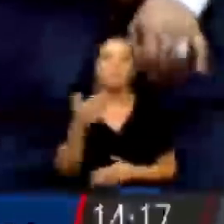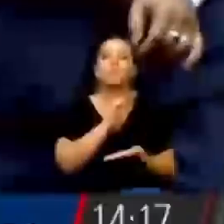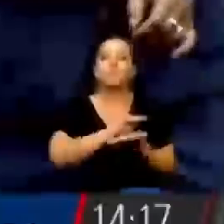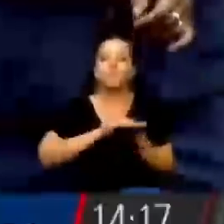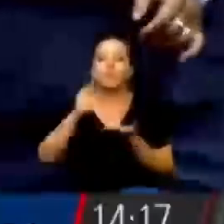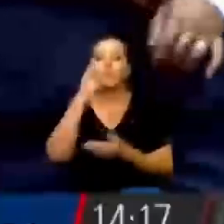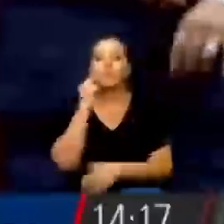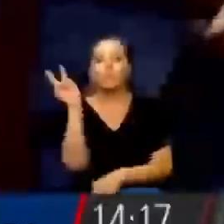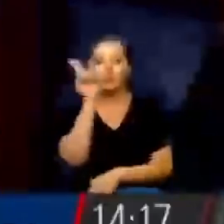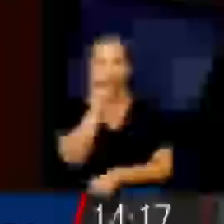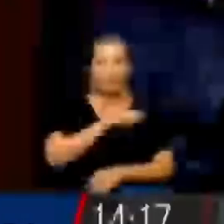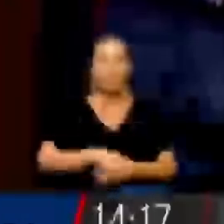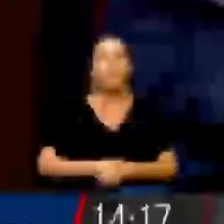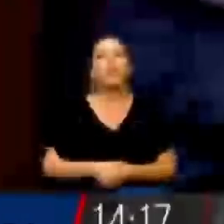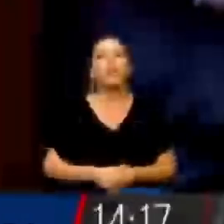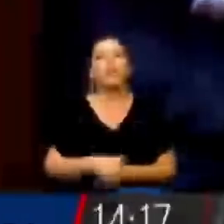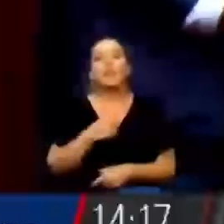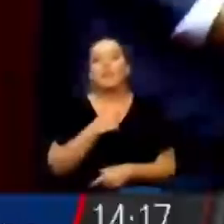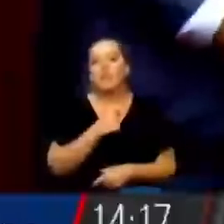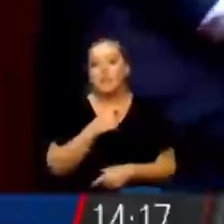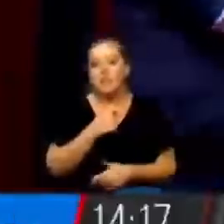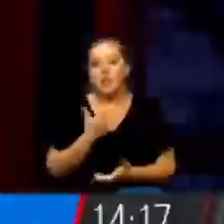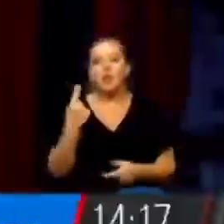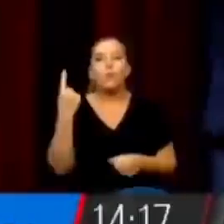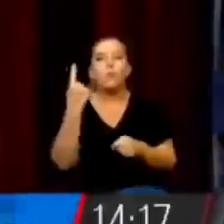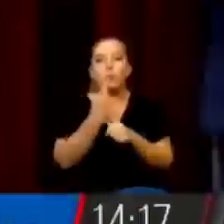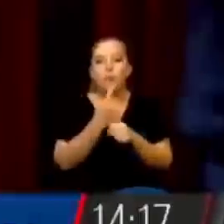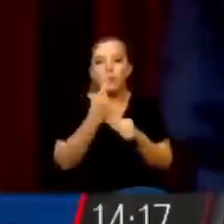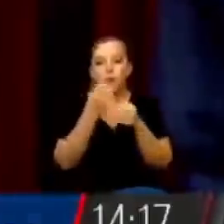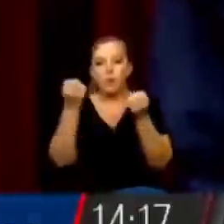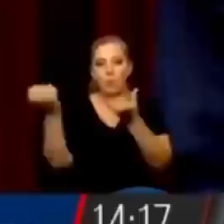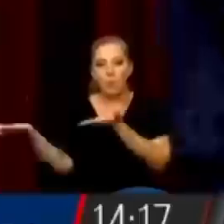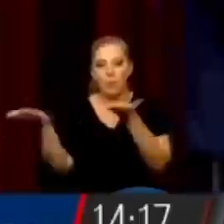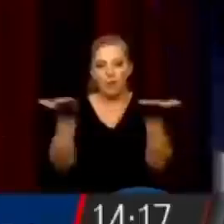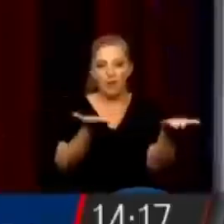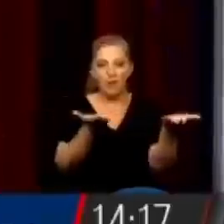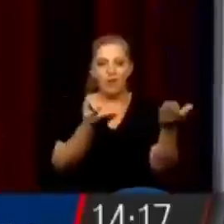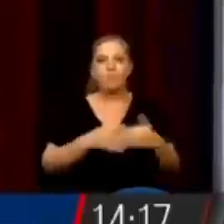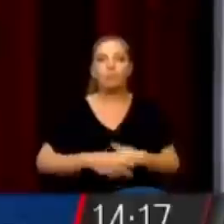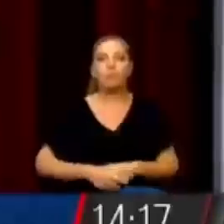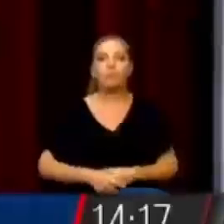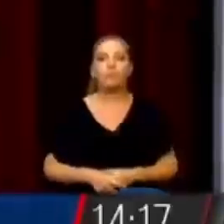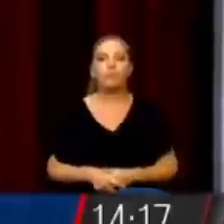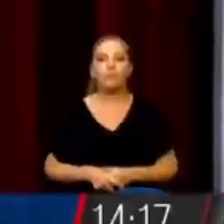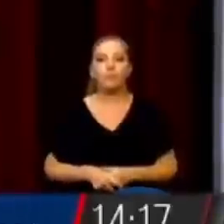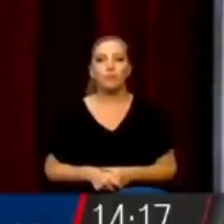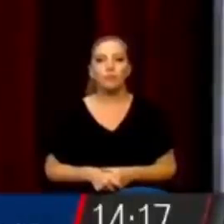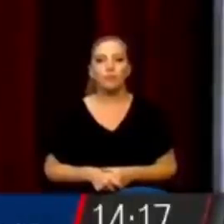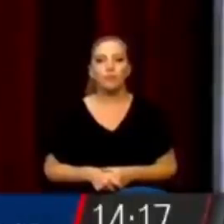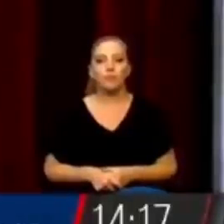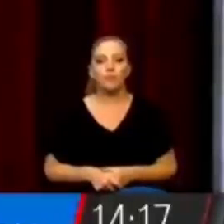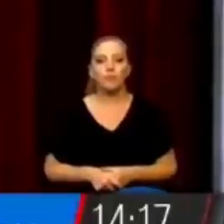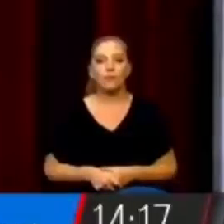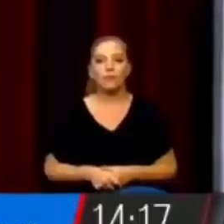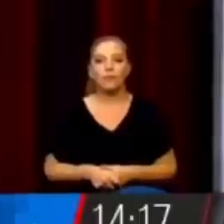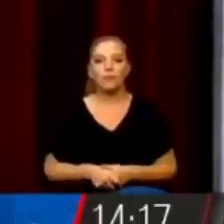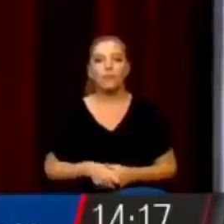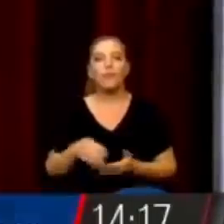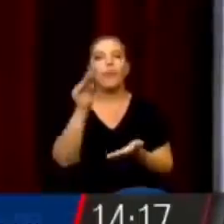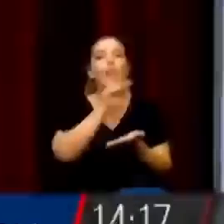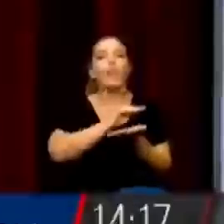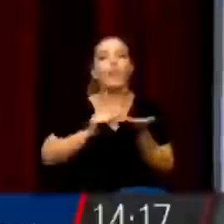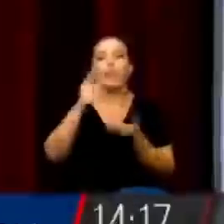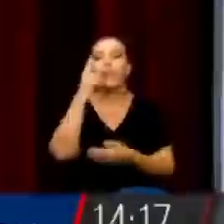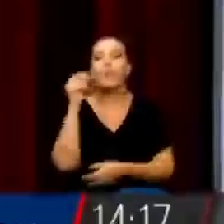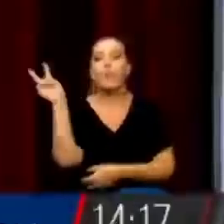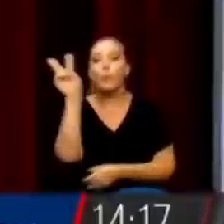plan plurianual. No, bueno, no. Pero lo que veníamos discutiendo, que acá no es cómo llegás con lo justo a los 129 diputados para aprobar